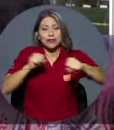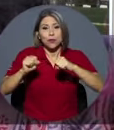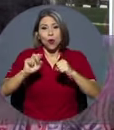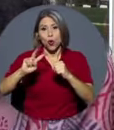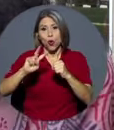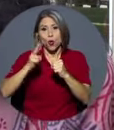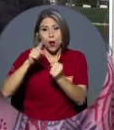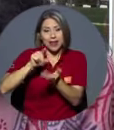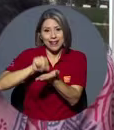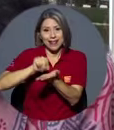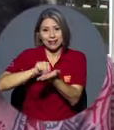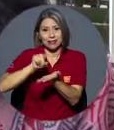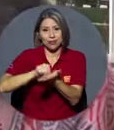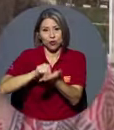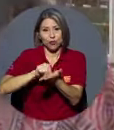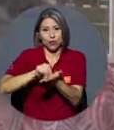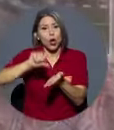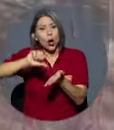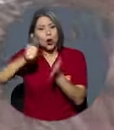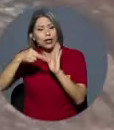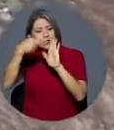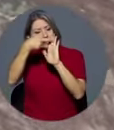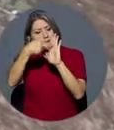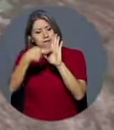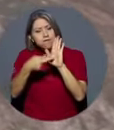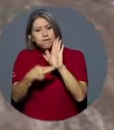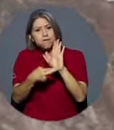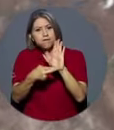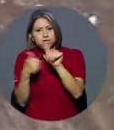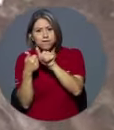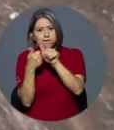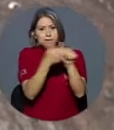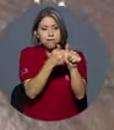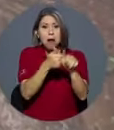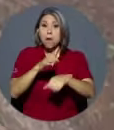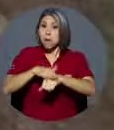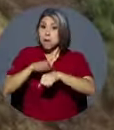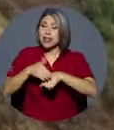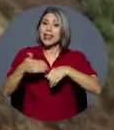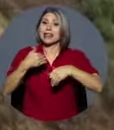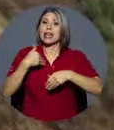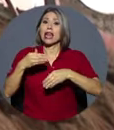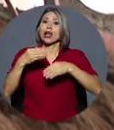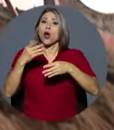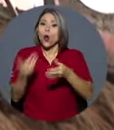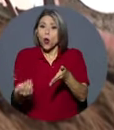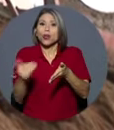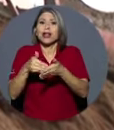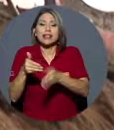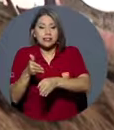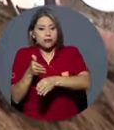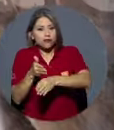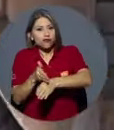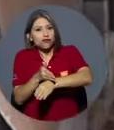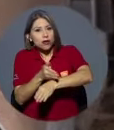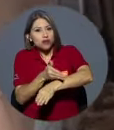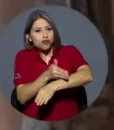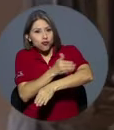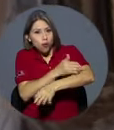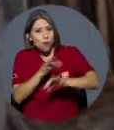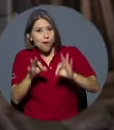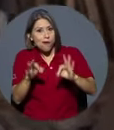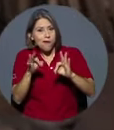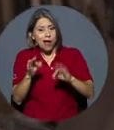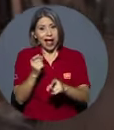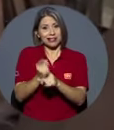edición y otras regulaciones que nos permitirían tener una resiliencia bastante asertiva